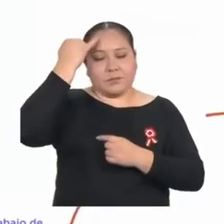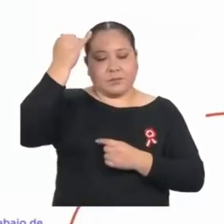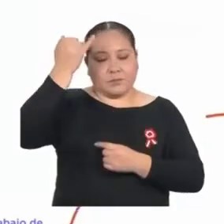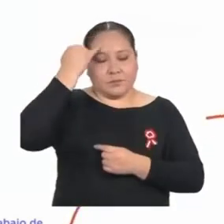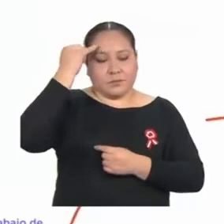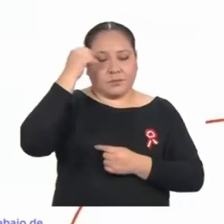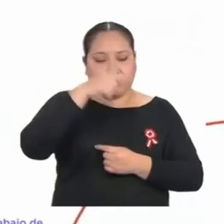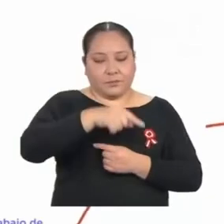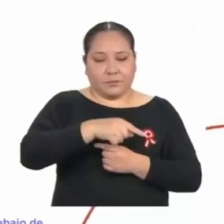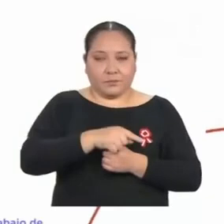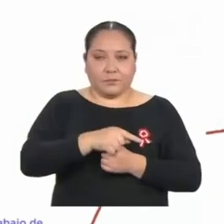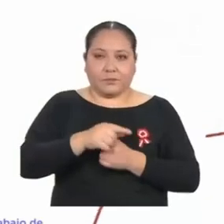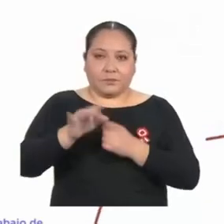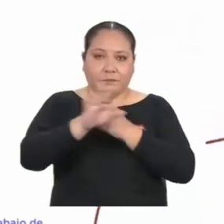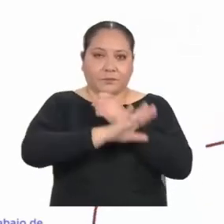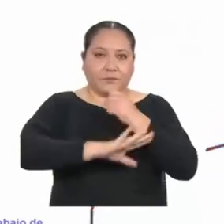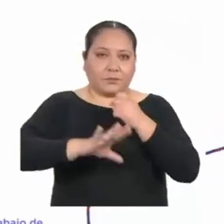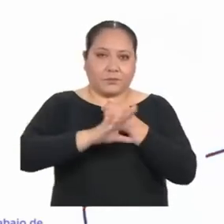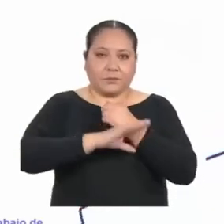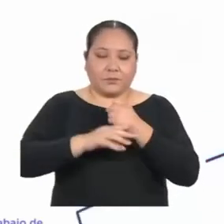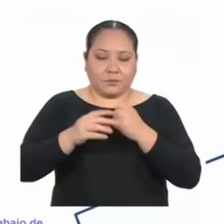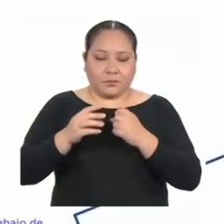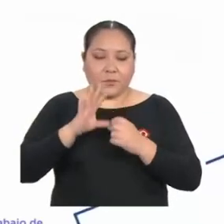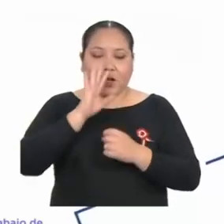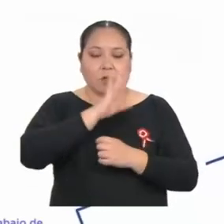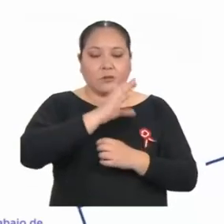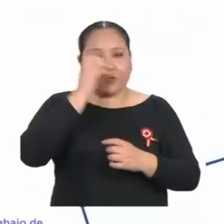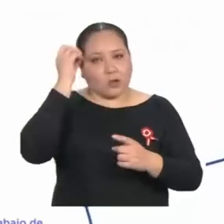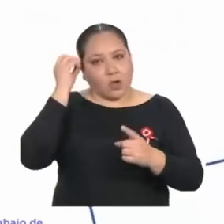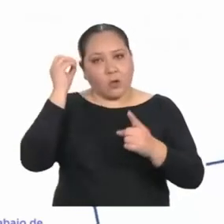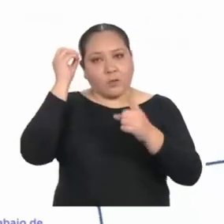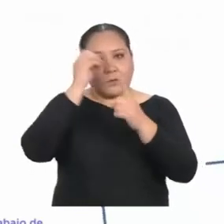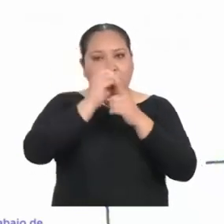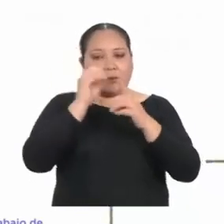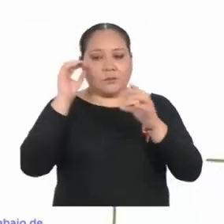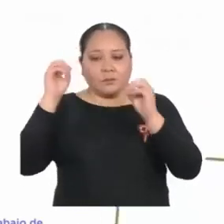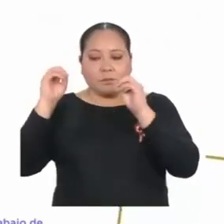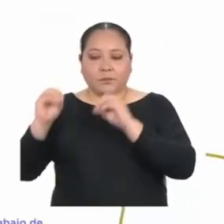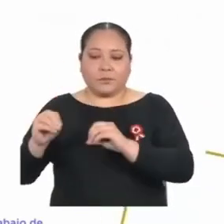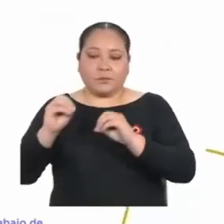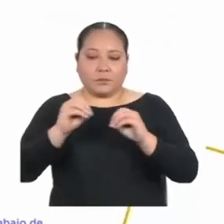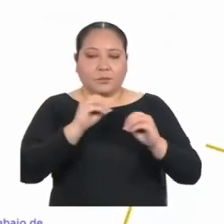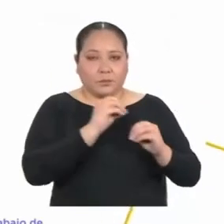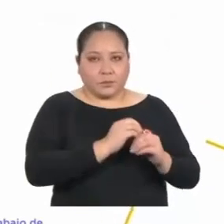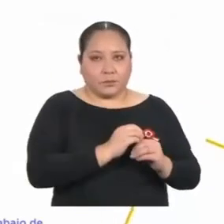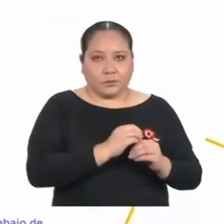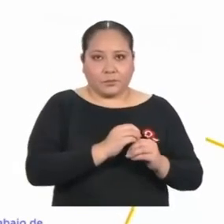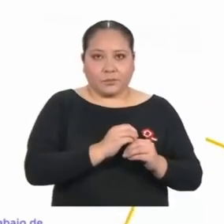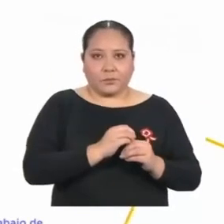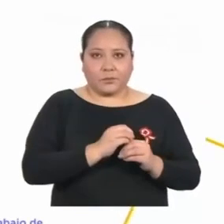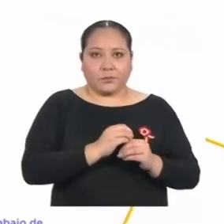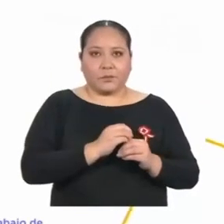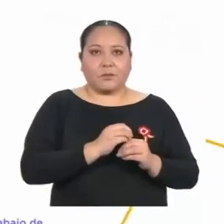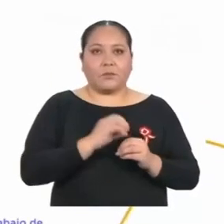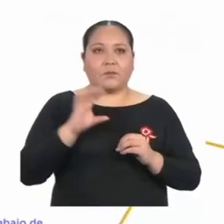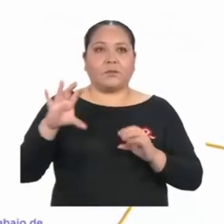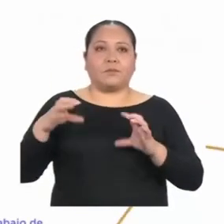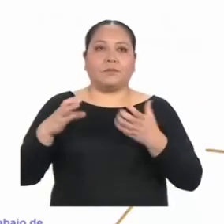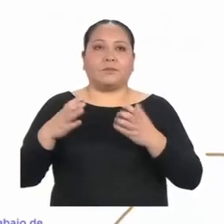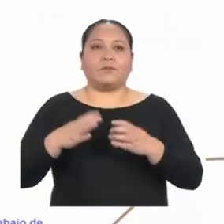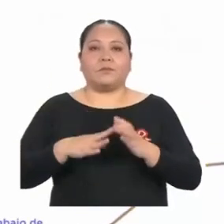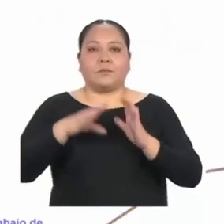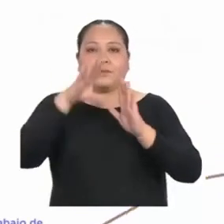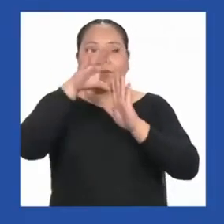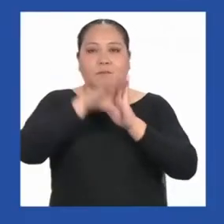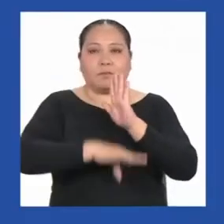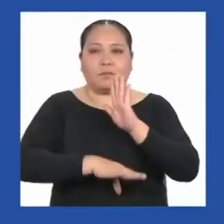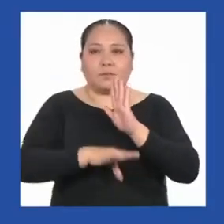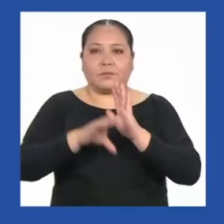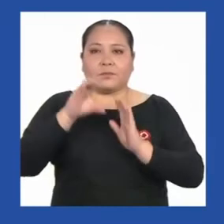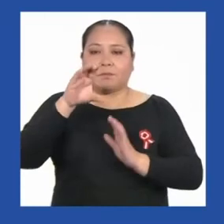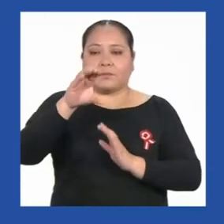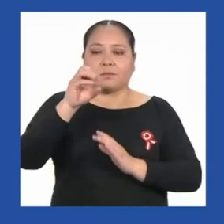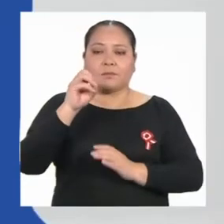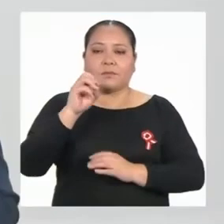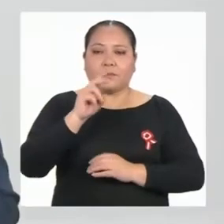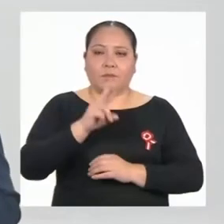tiene que ver con su objetivo de poder enfocar las investigaciones de sus cursos para lograr reducir las emisiones de dióxido de